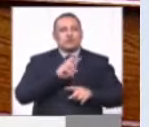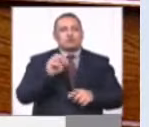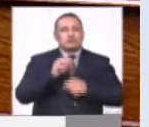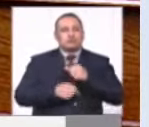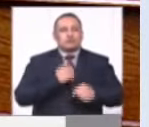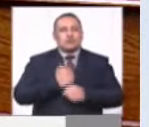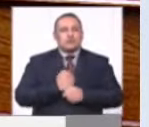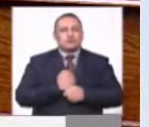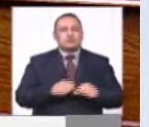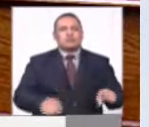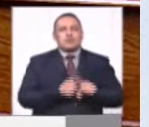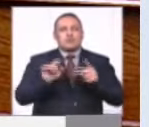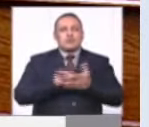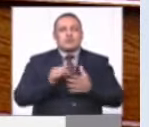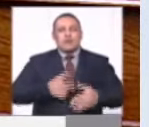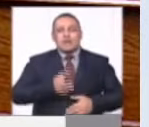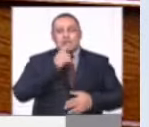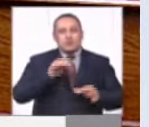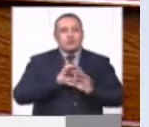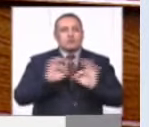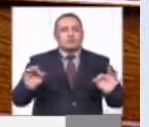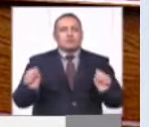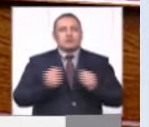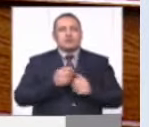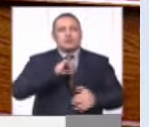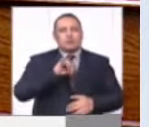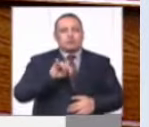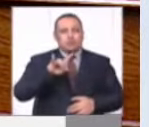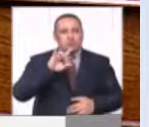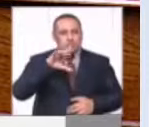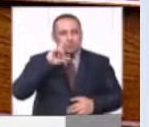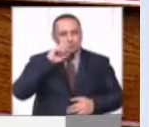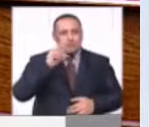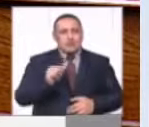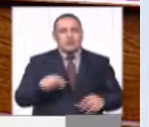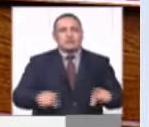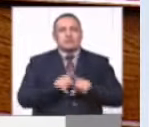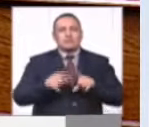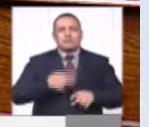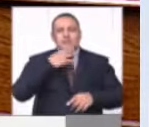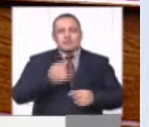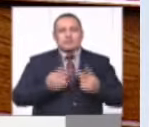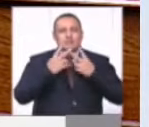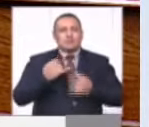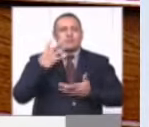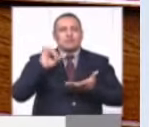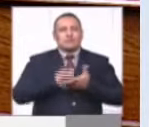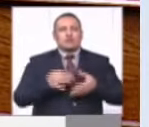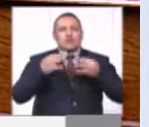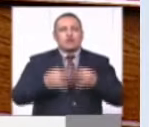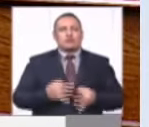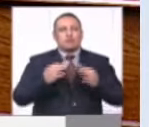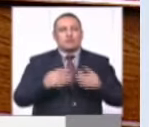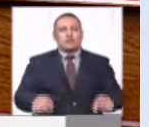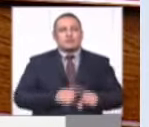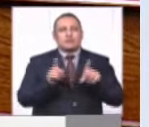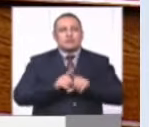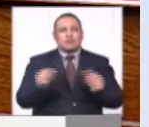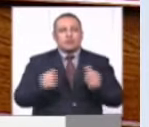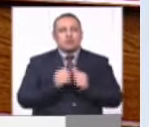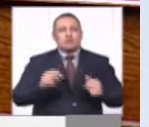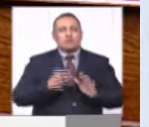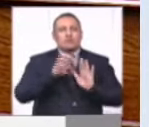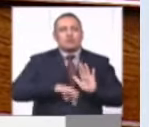bicentenarios? Agua potable y saneamiento para Juliaca, es verdad, esperemos que se cumplan los cronogramas sobre